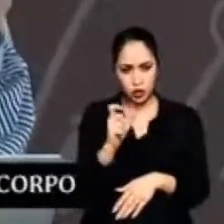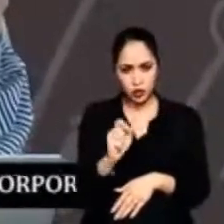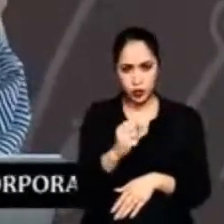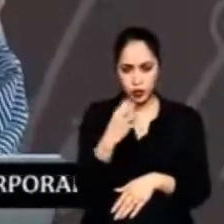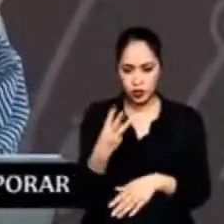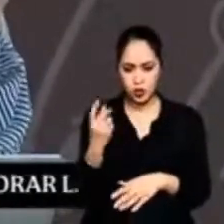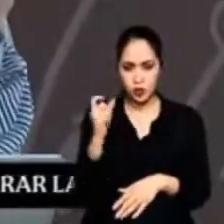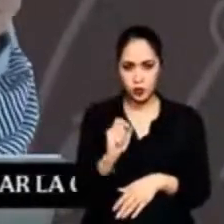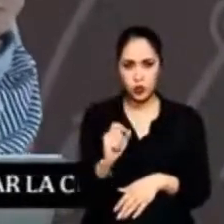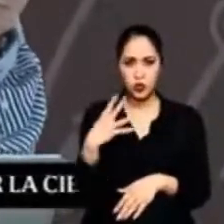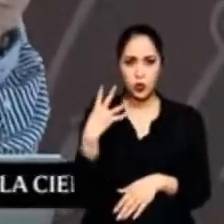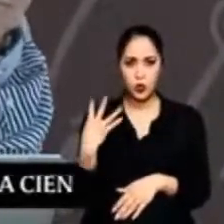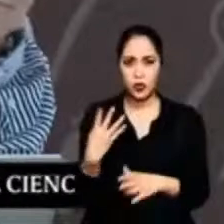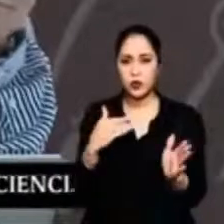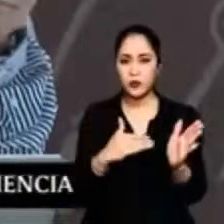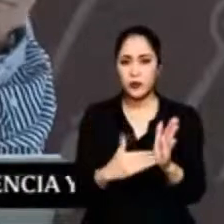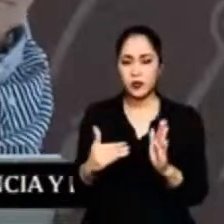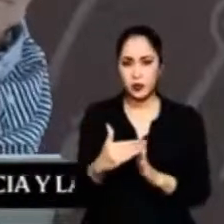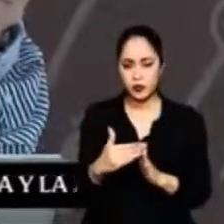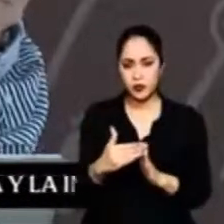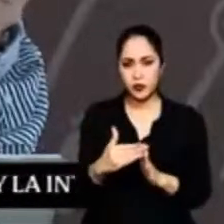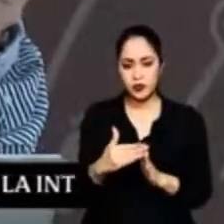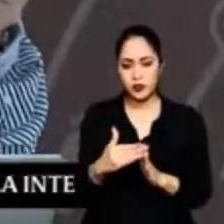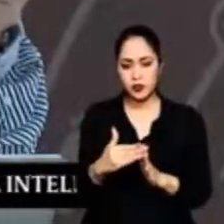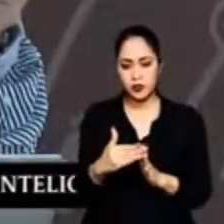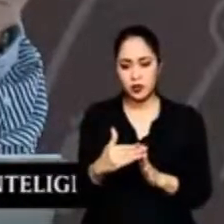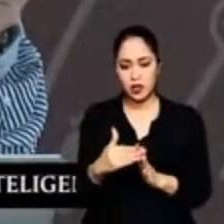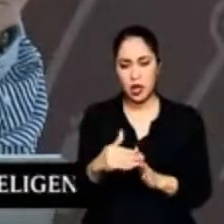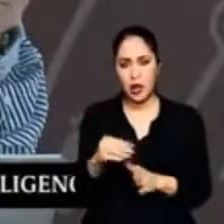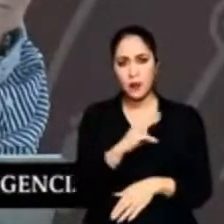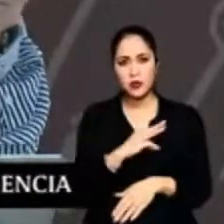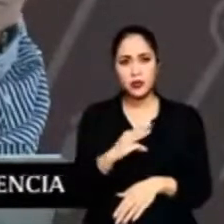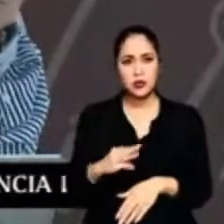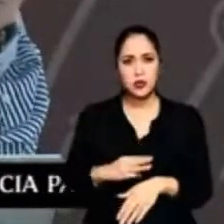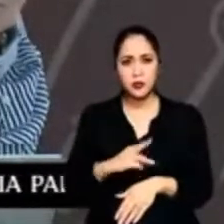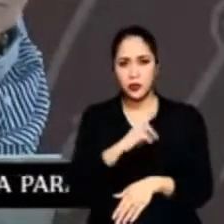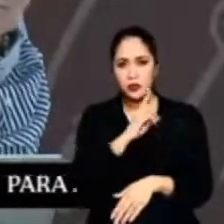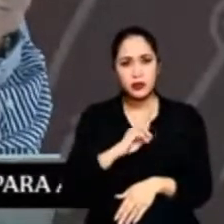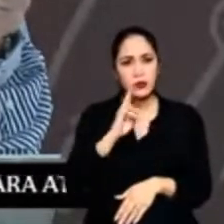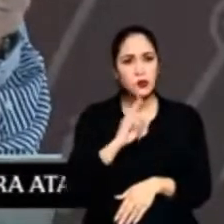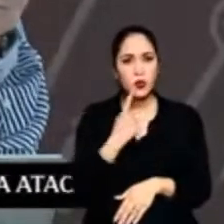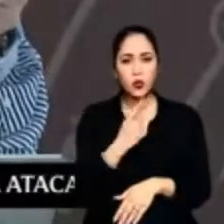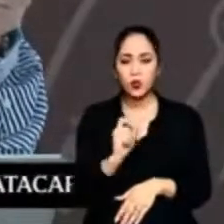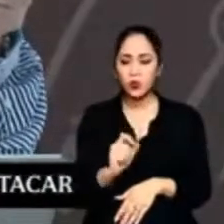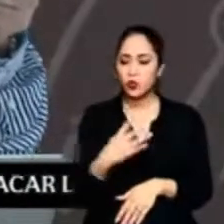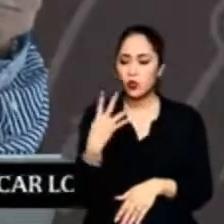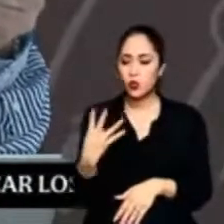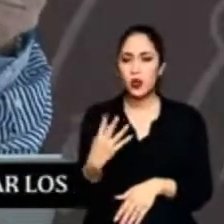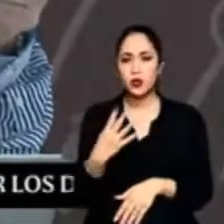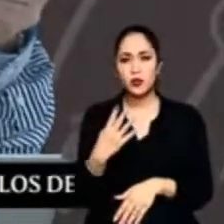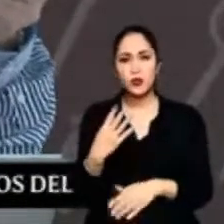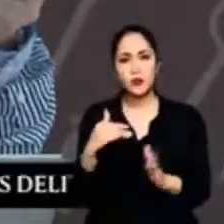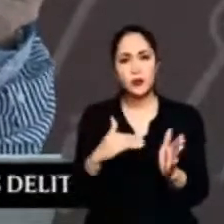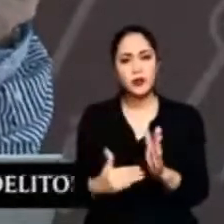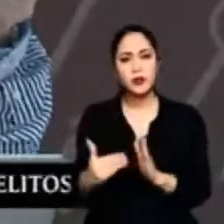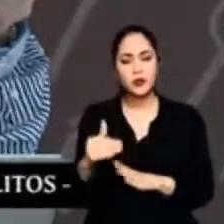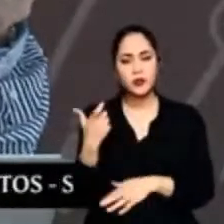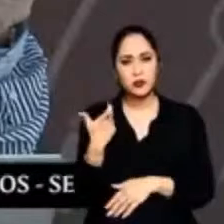823.4 millones. Está el municipio de Navolato con 1.4 millones de pesos.